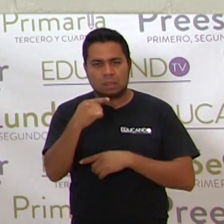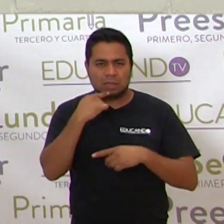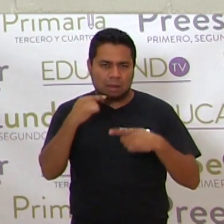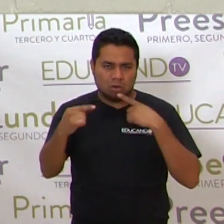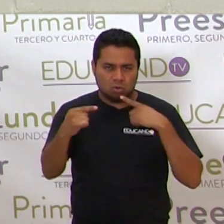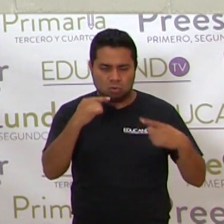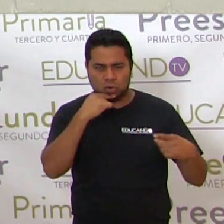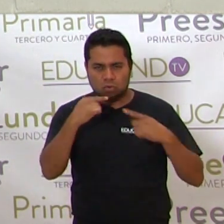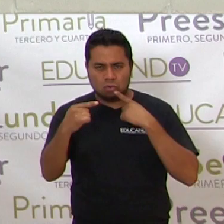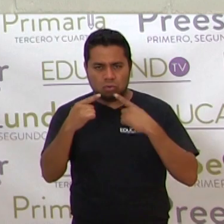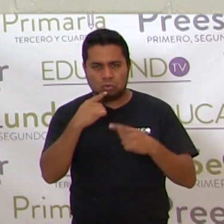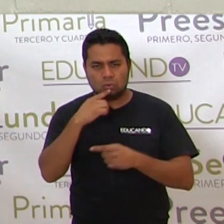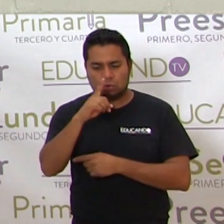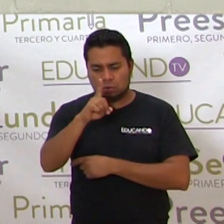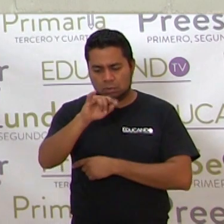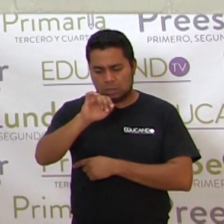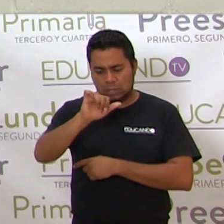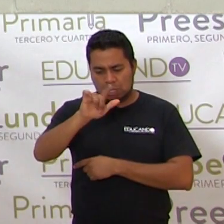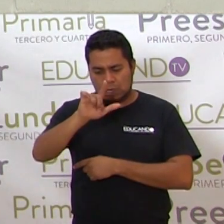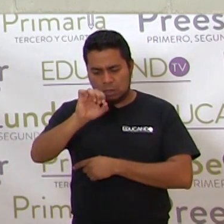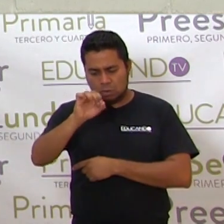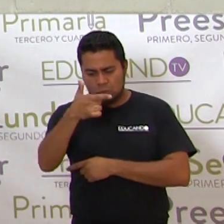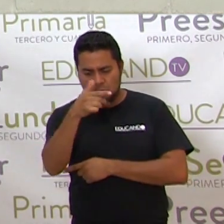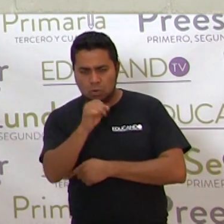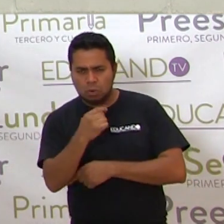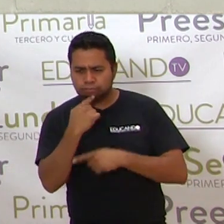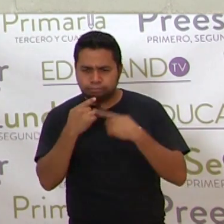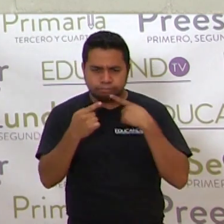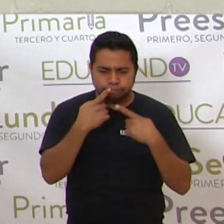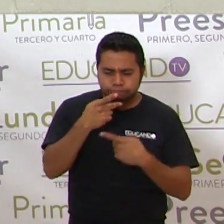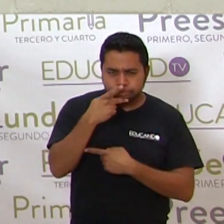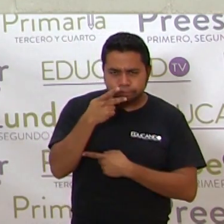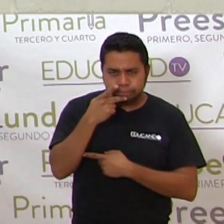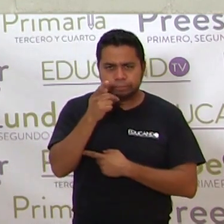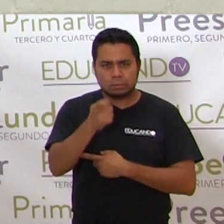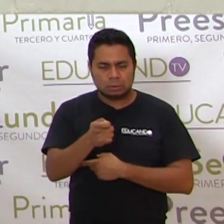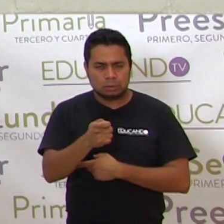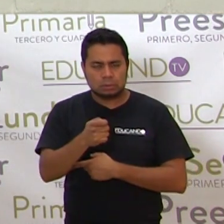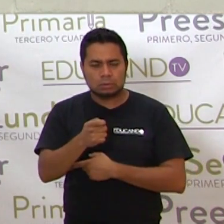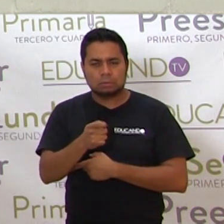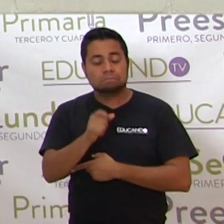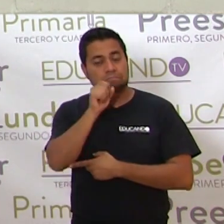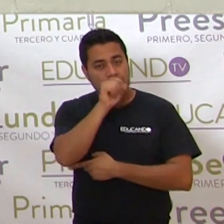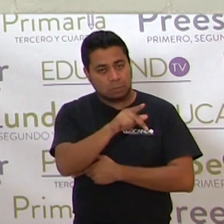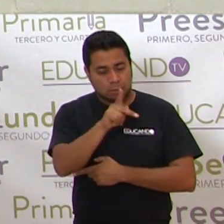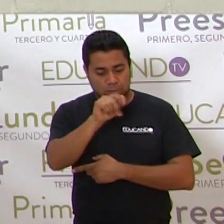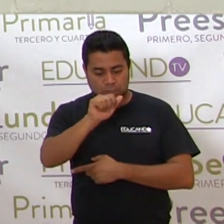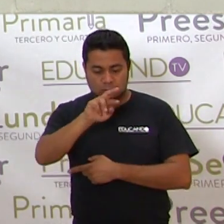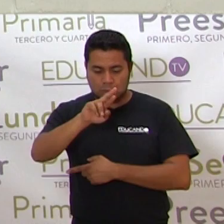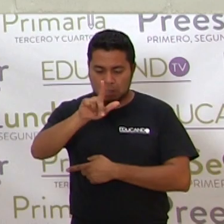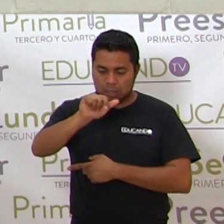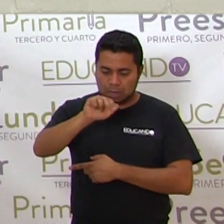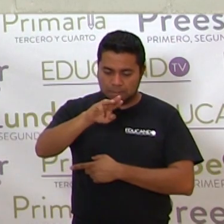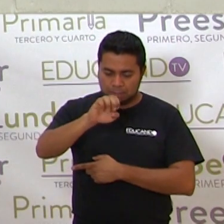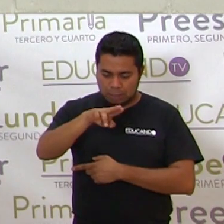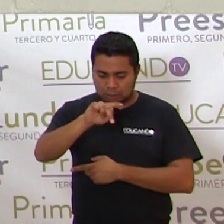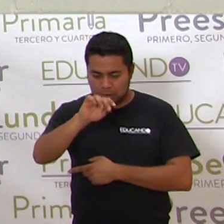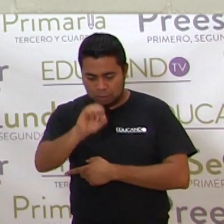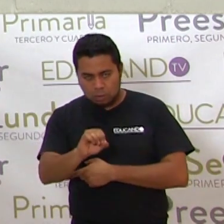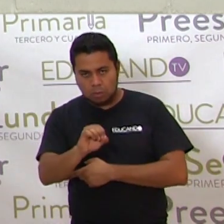diálogos. ¿Bien? Los diálogos. Los parlamentos, hacemos